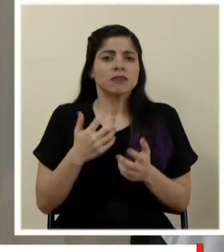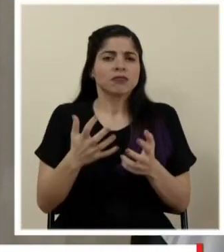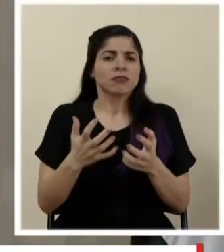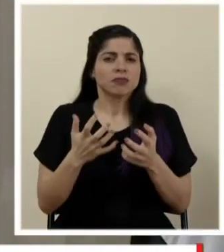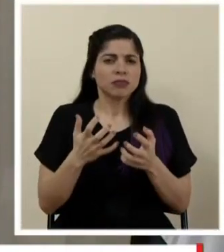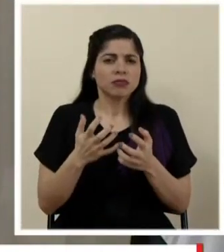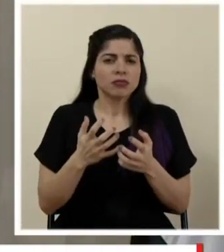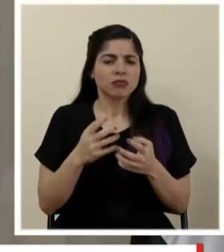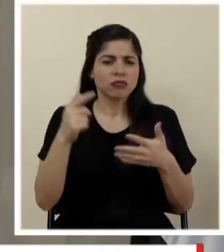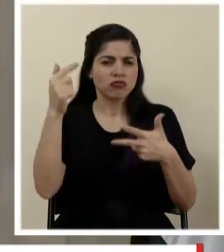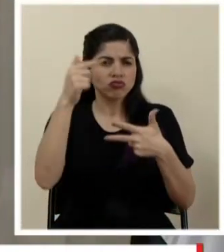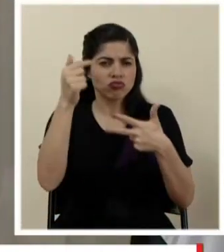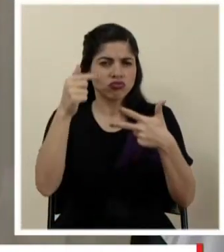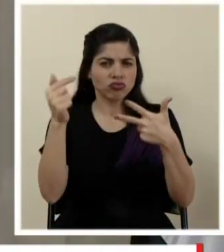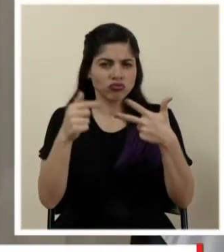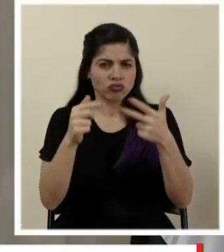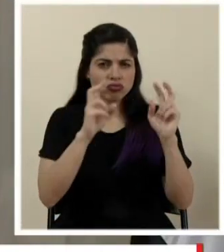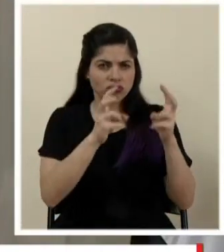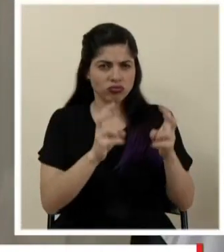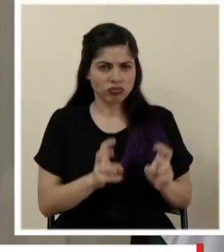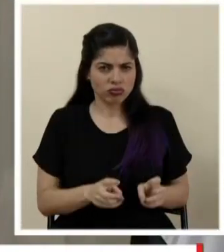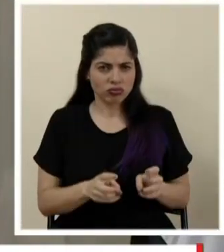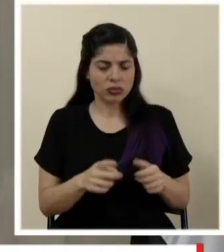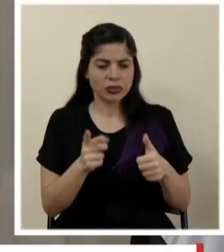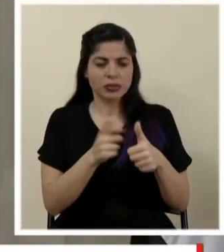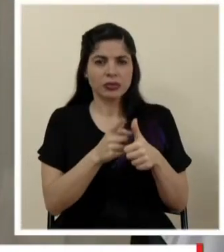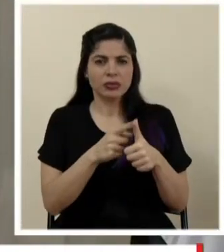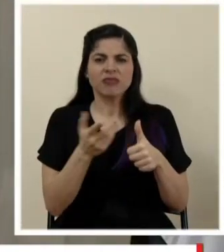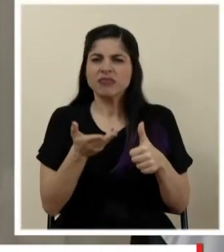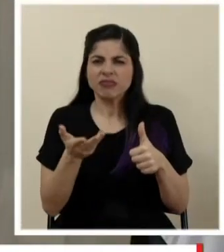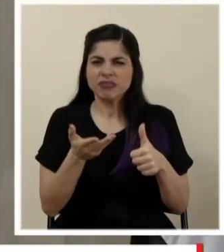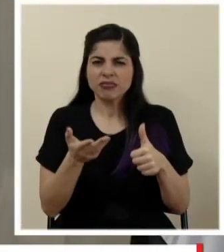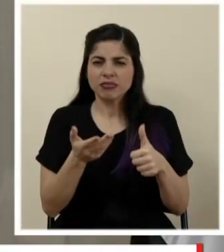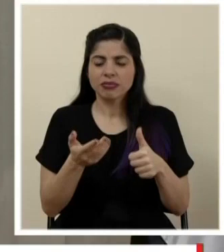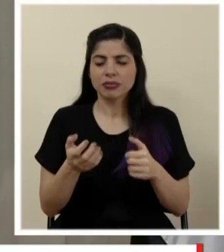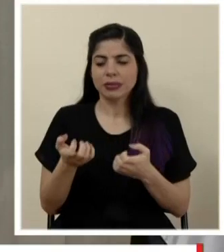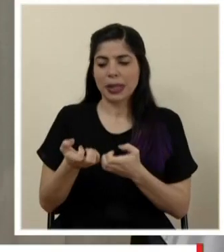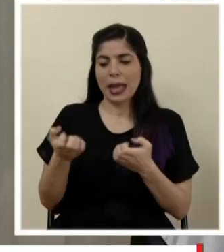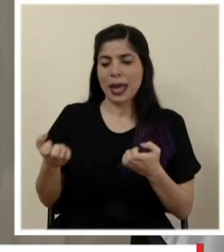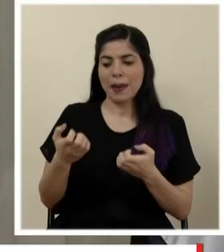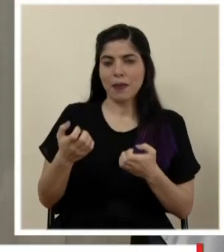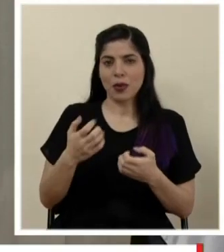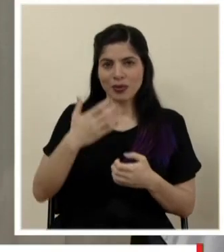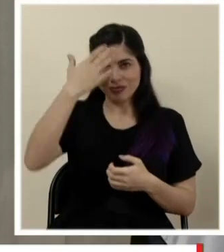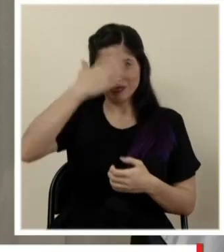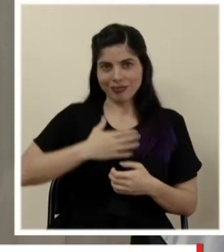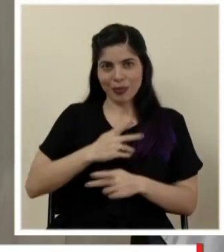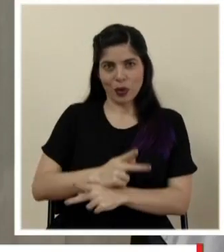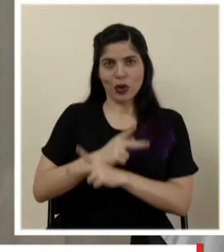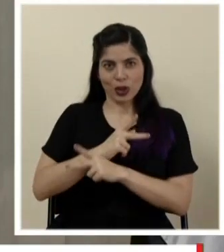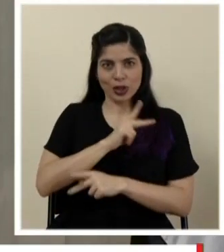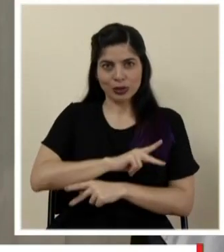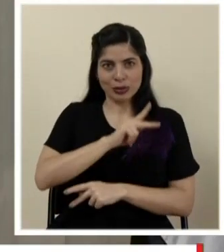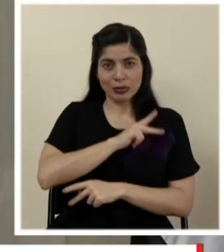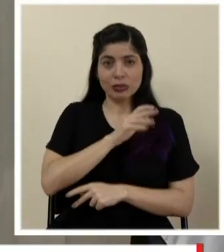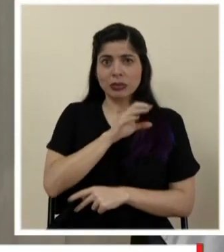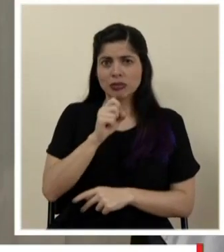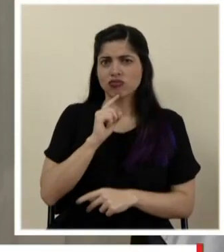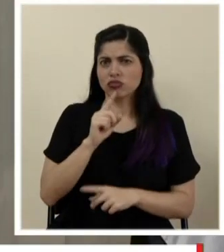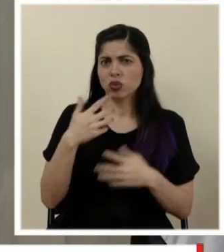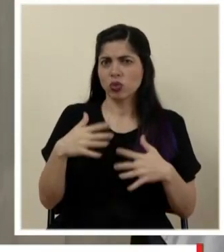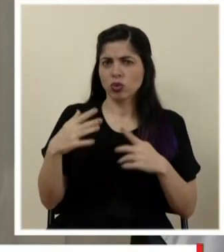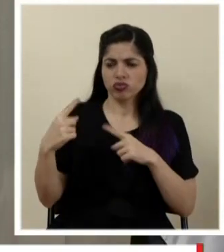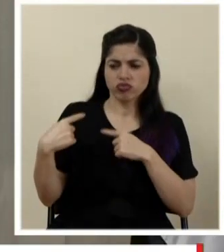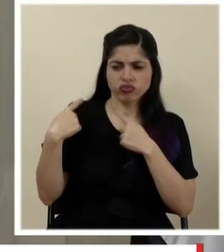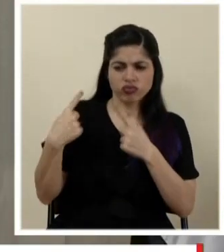Quisiera abordar 3 temas. Uno es sobre equipo de protección personal. La Caja ha venido haciendo un gran